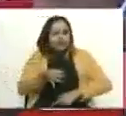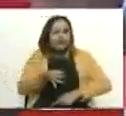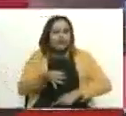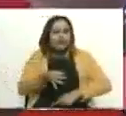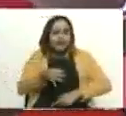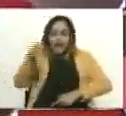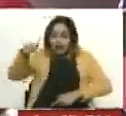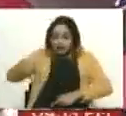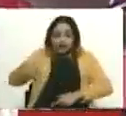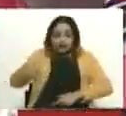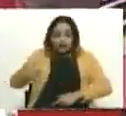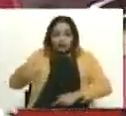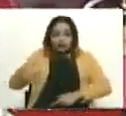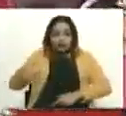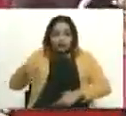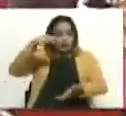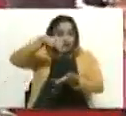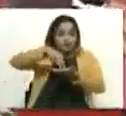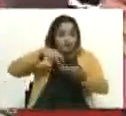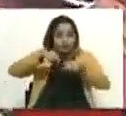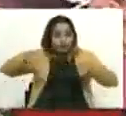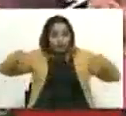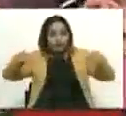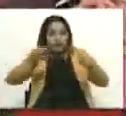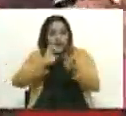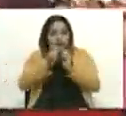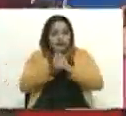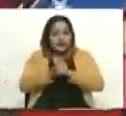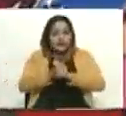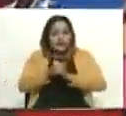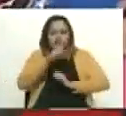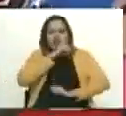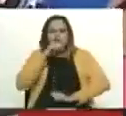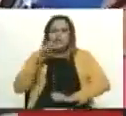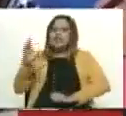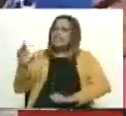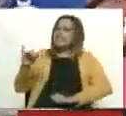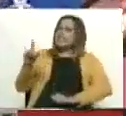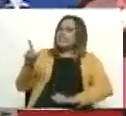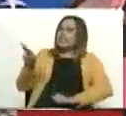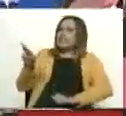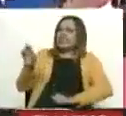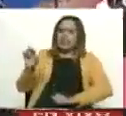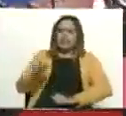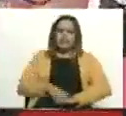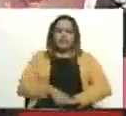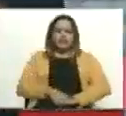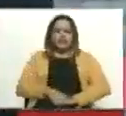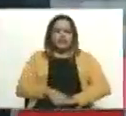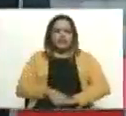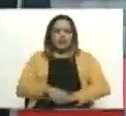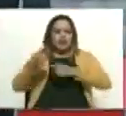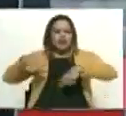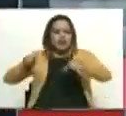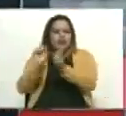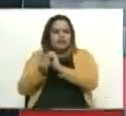estando aquí en este polideportivo Sidre, creo que se llama, pero nosotros le decíamos popularmente el polideportivo de